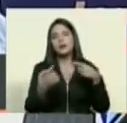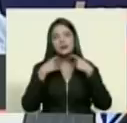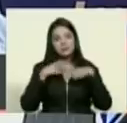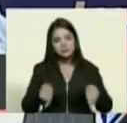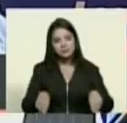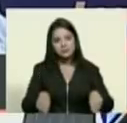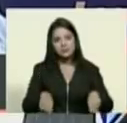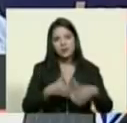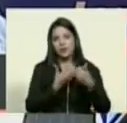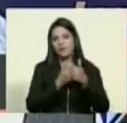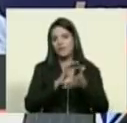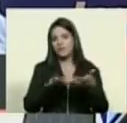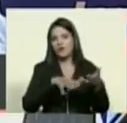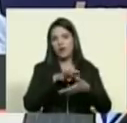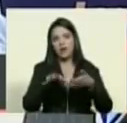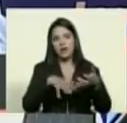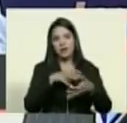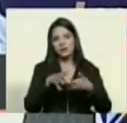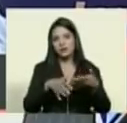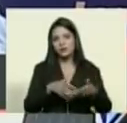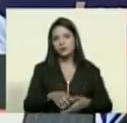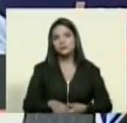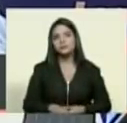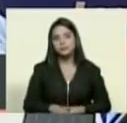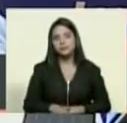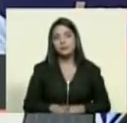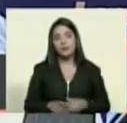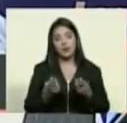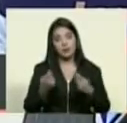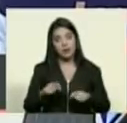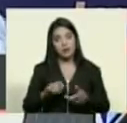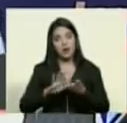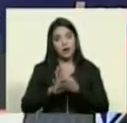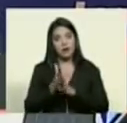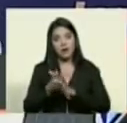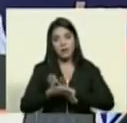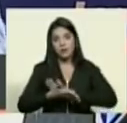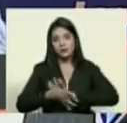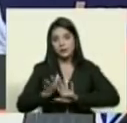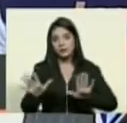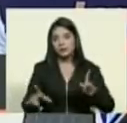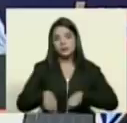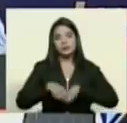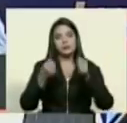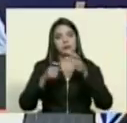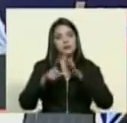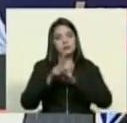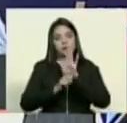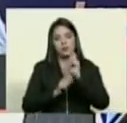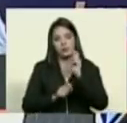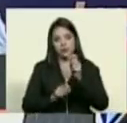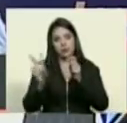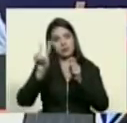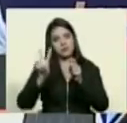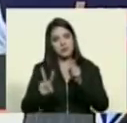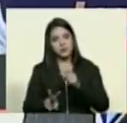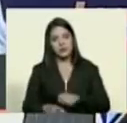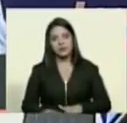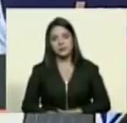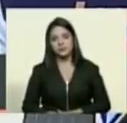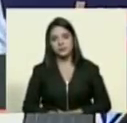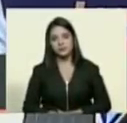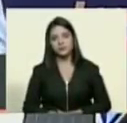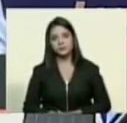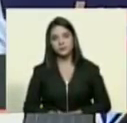derrocamiento violento, el fast track con el que intentaron acabar con la Constitución de la República Bolivariana de